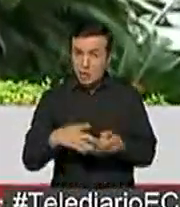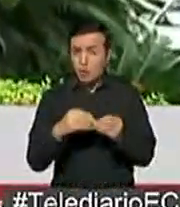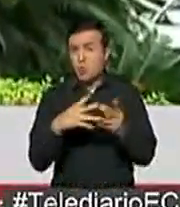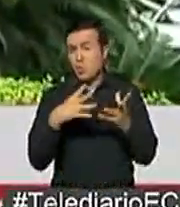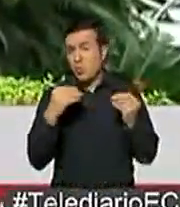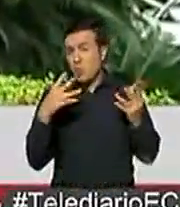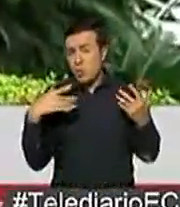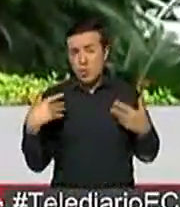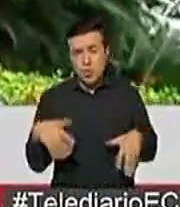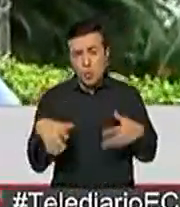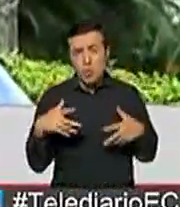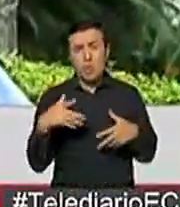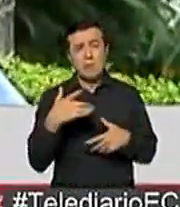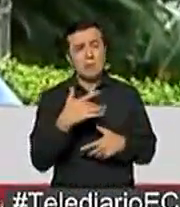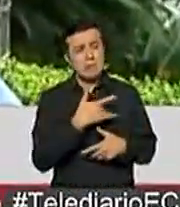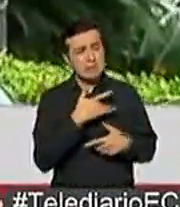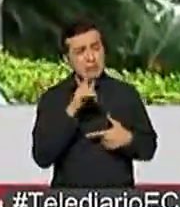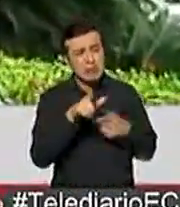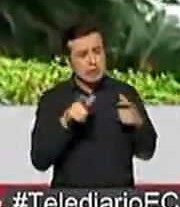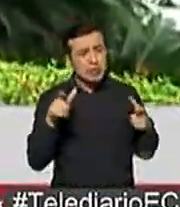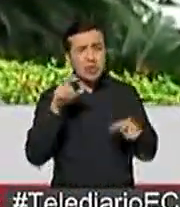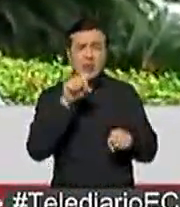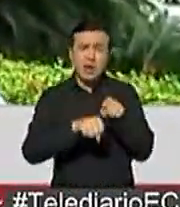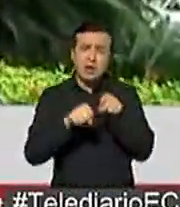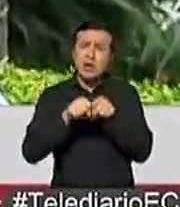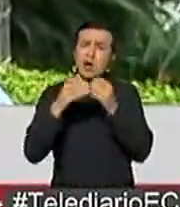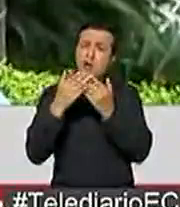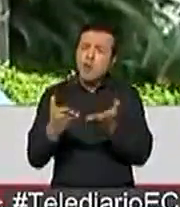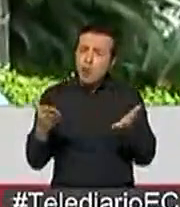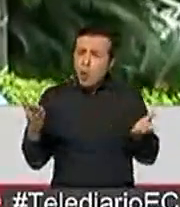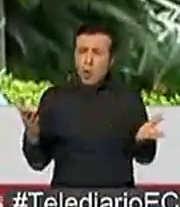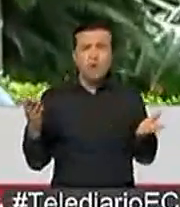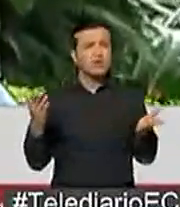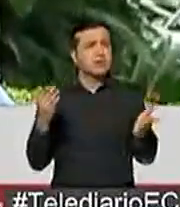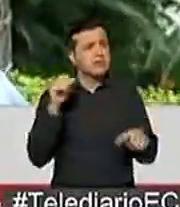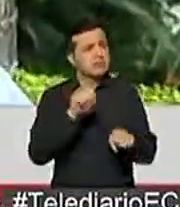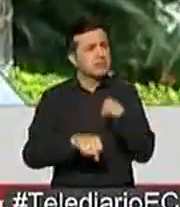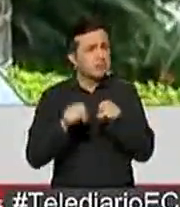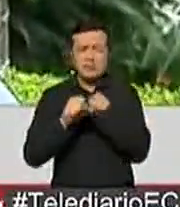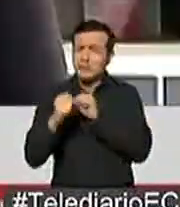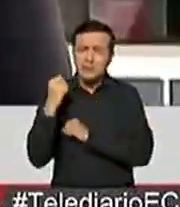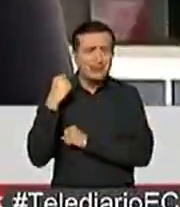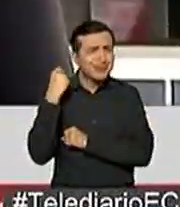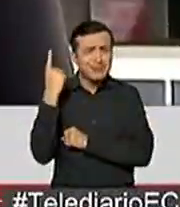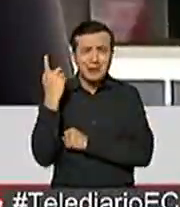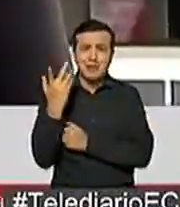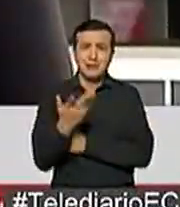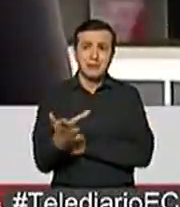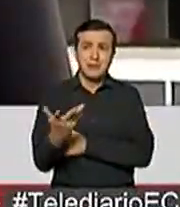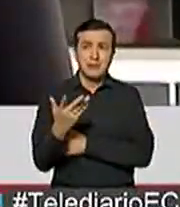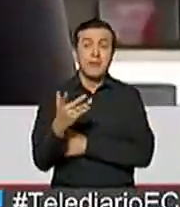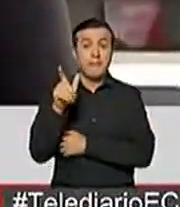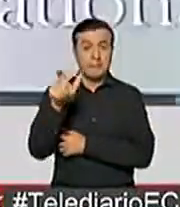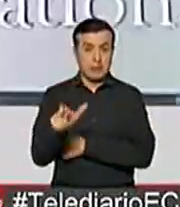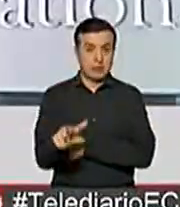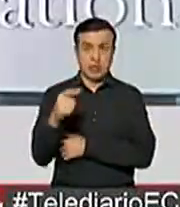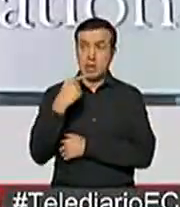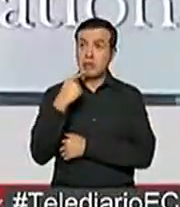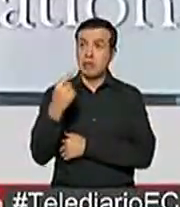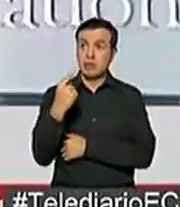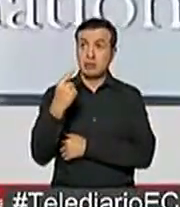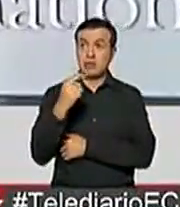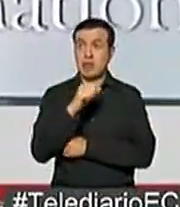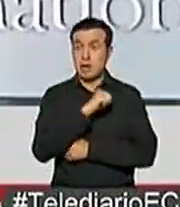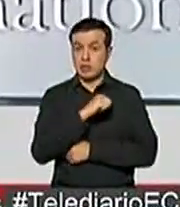pérdidas personales descripciones a bienes públicos que la verdad que no entiendo por qué tenía que hacer solbyte muñetón indica que estas